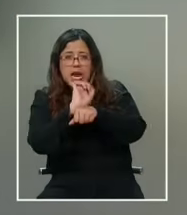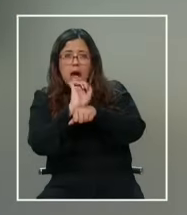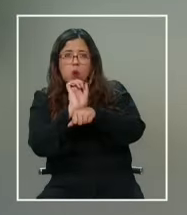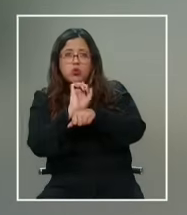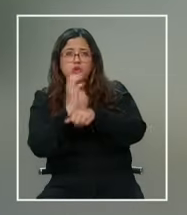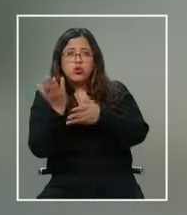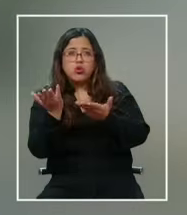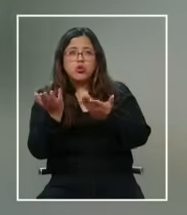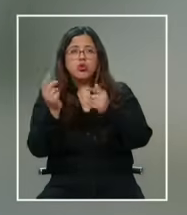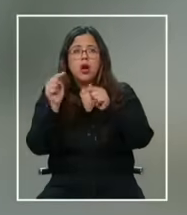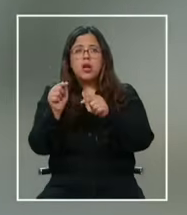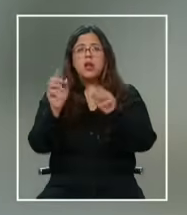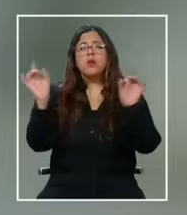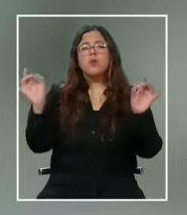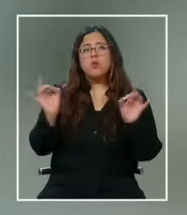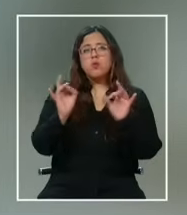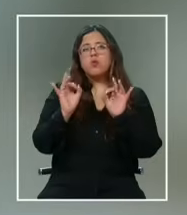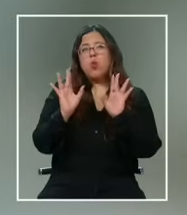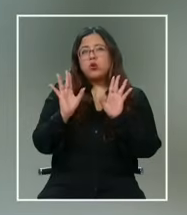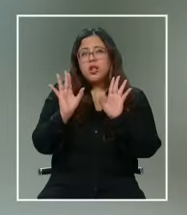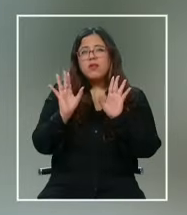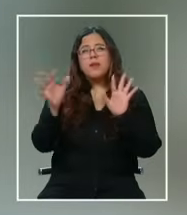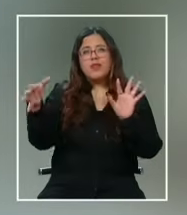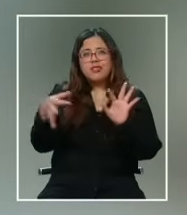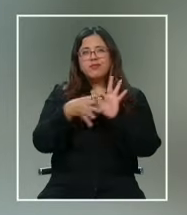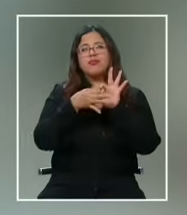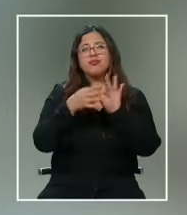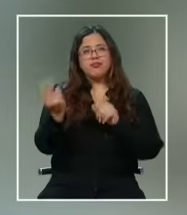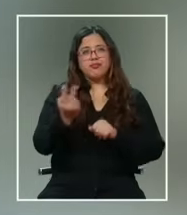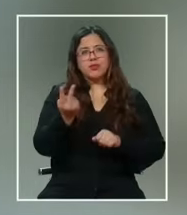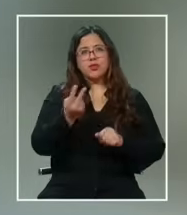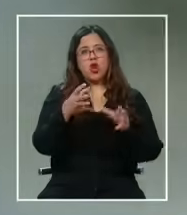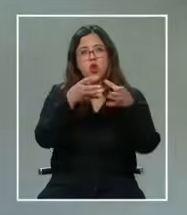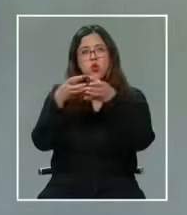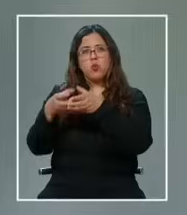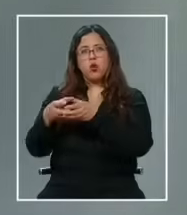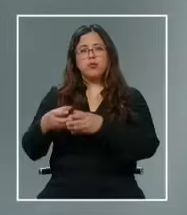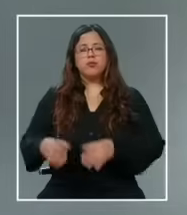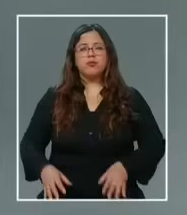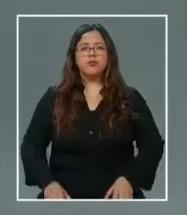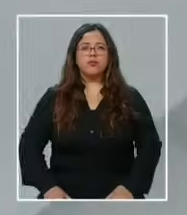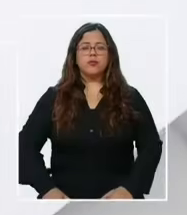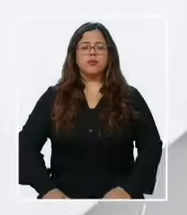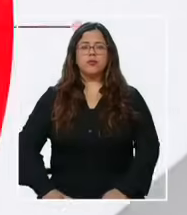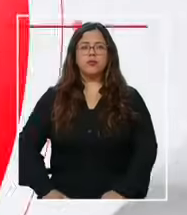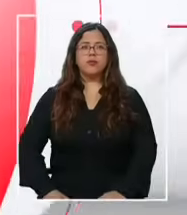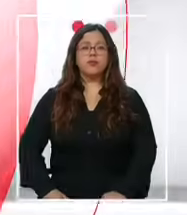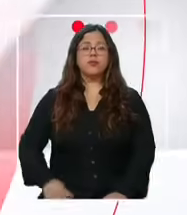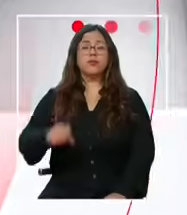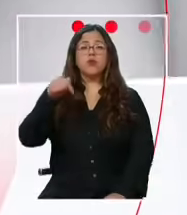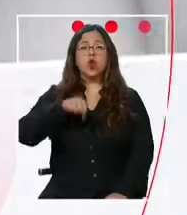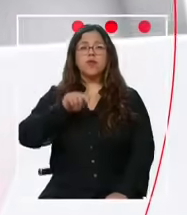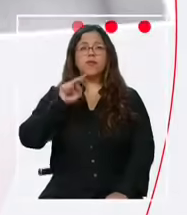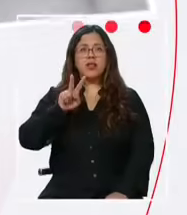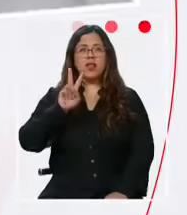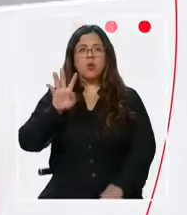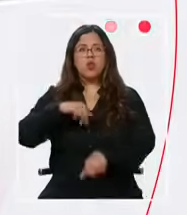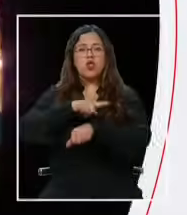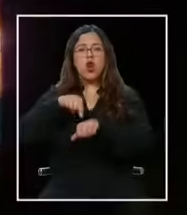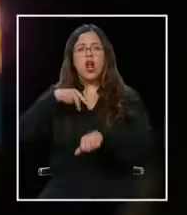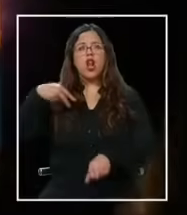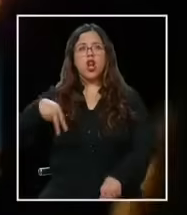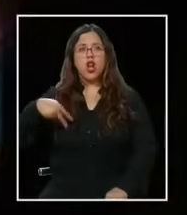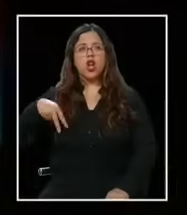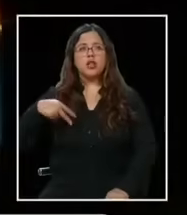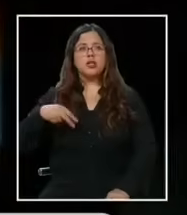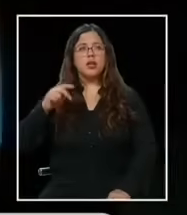moverse no se descarta que puedan estar vinculados hoy en 24